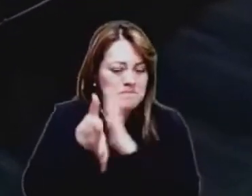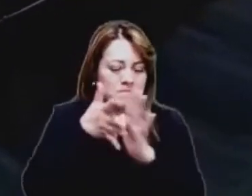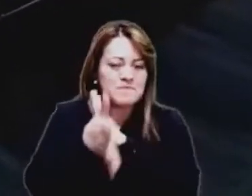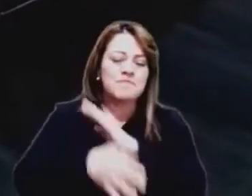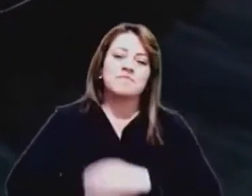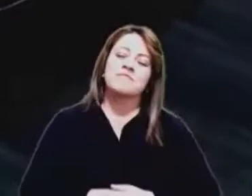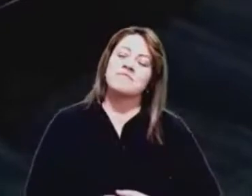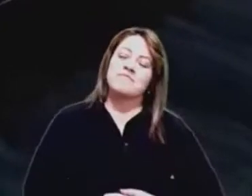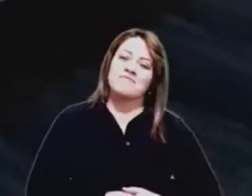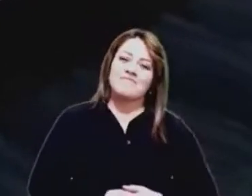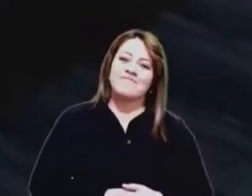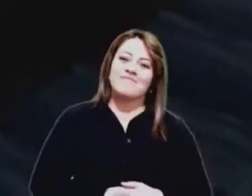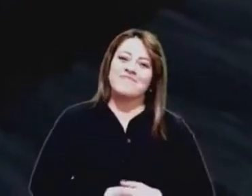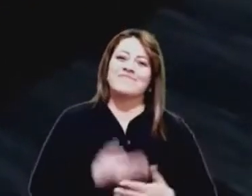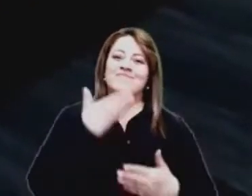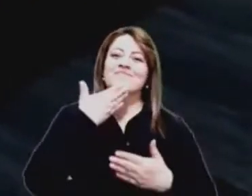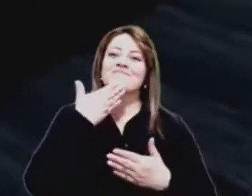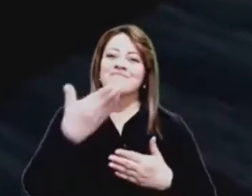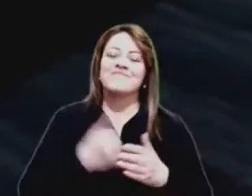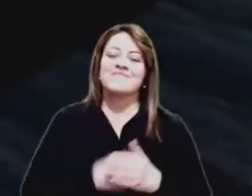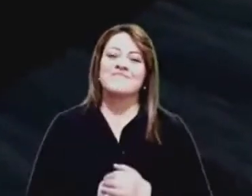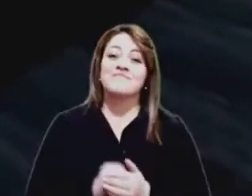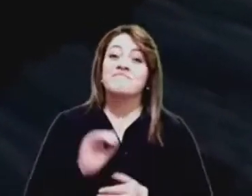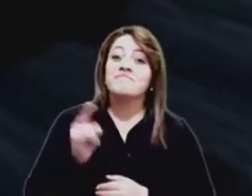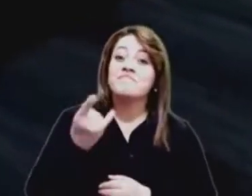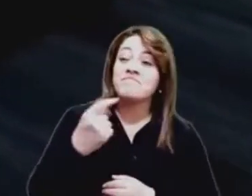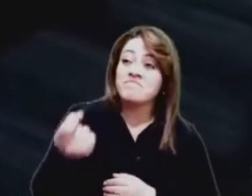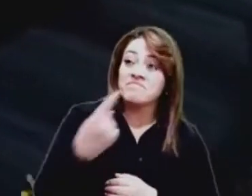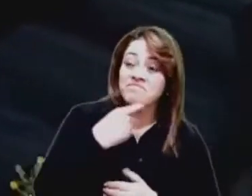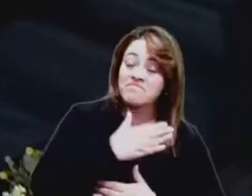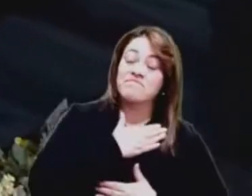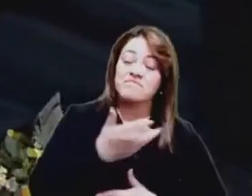auditorio el día de hoy muchas gracias y estoy atento a cualquier pregunta